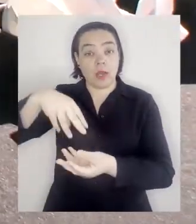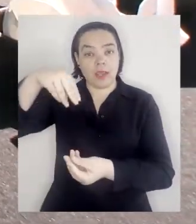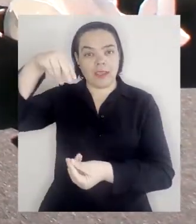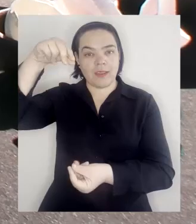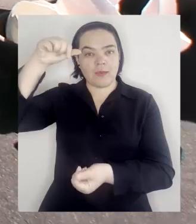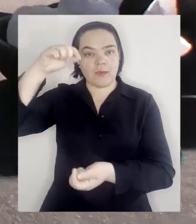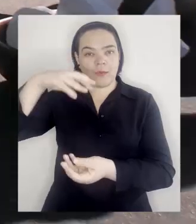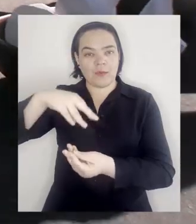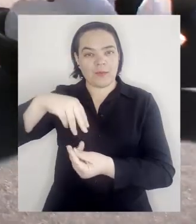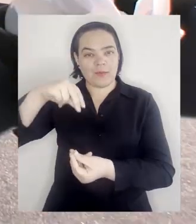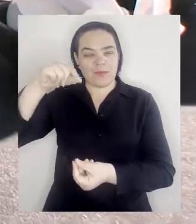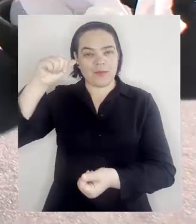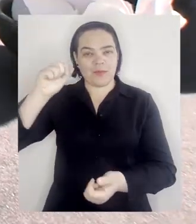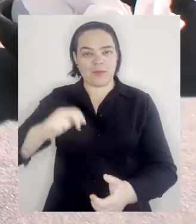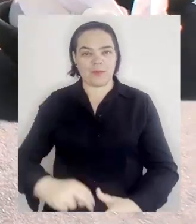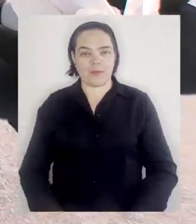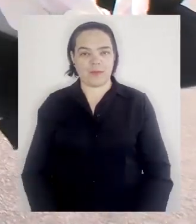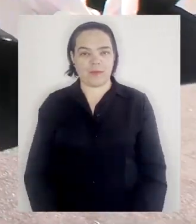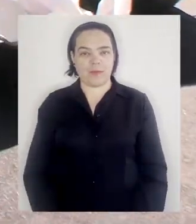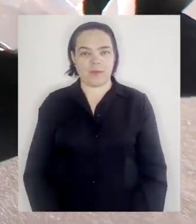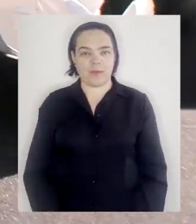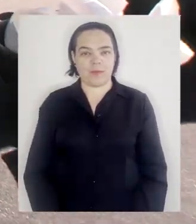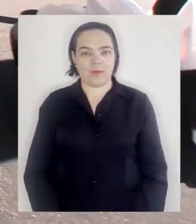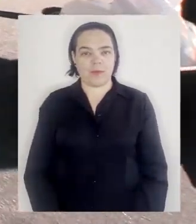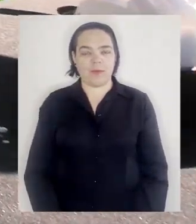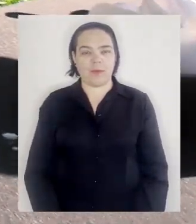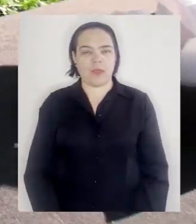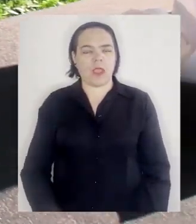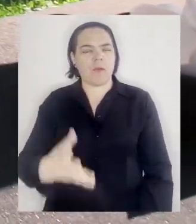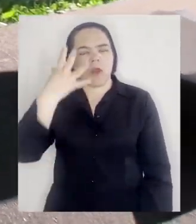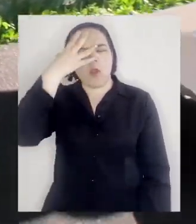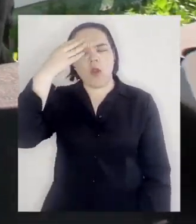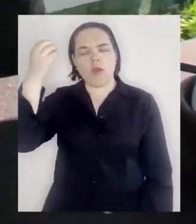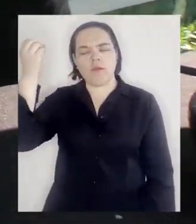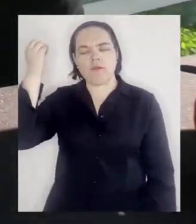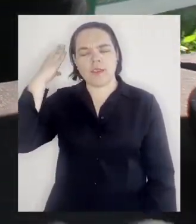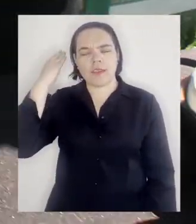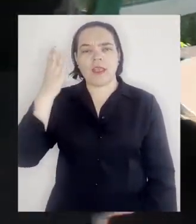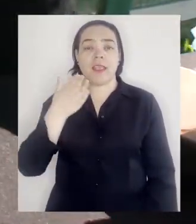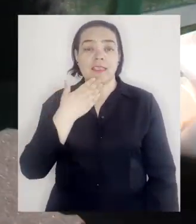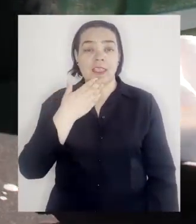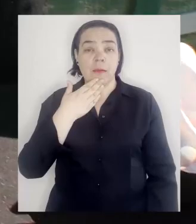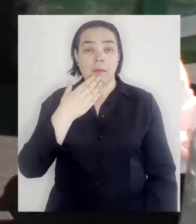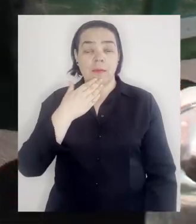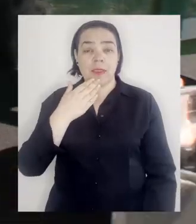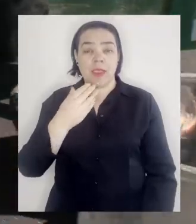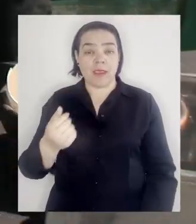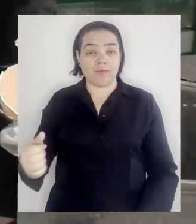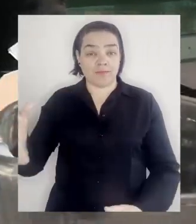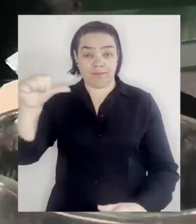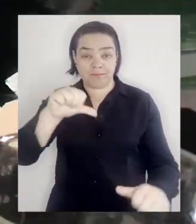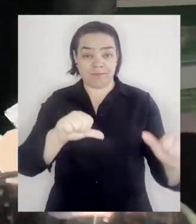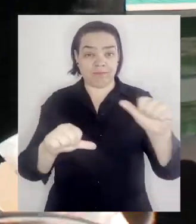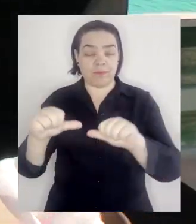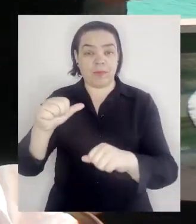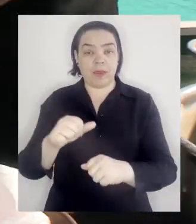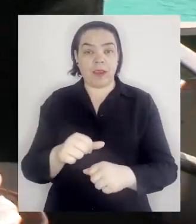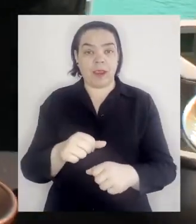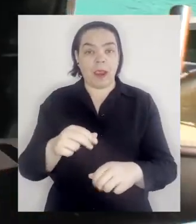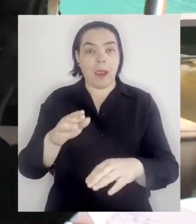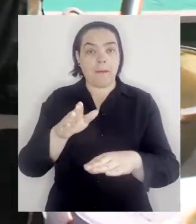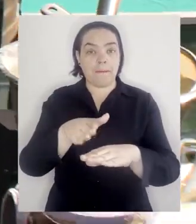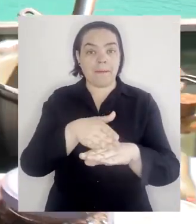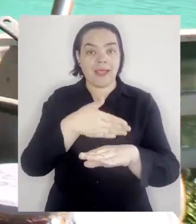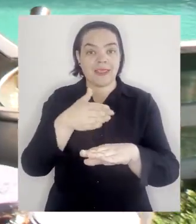Acá también olvido de decir que se pone un poquito de mantequilla, un poquito de aceite igual. Ya. La masa. Ya, o sea,